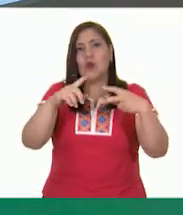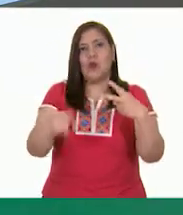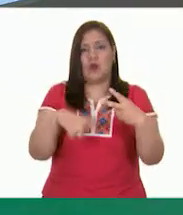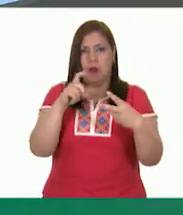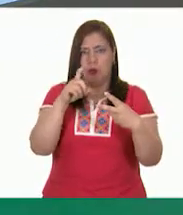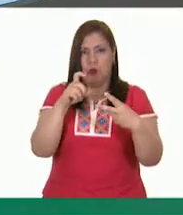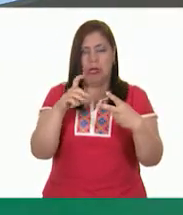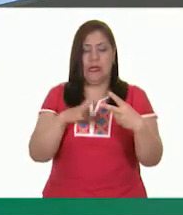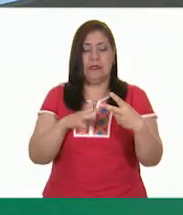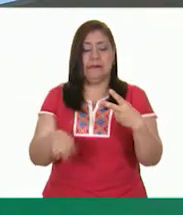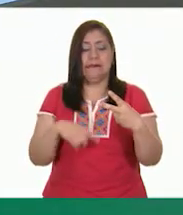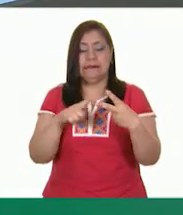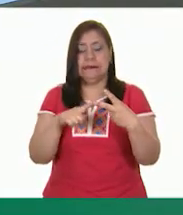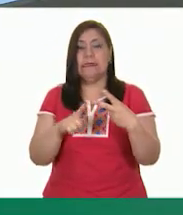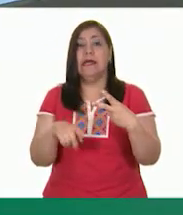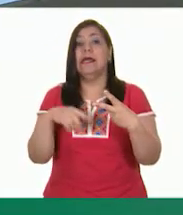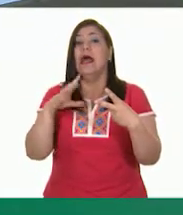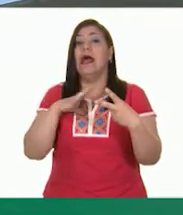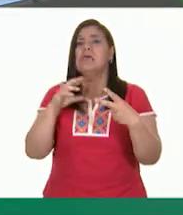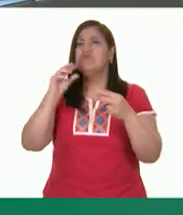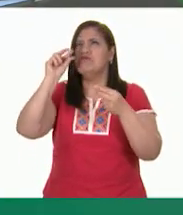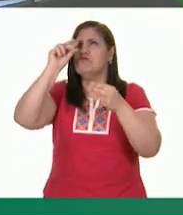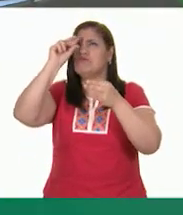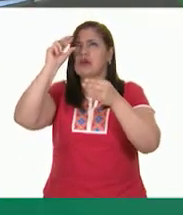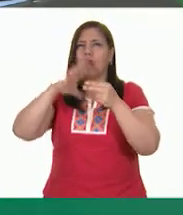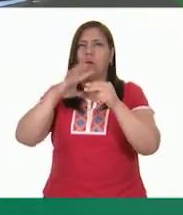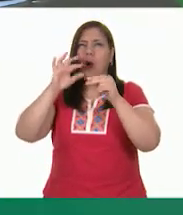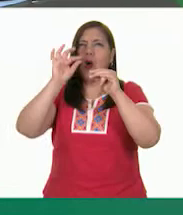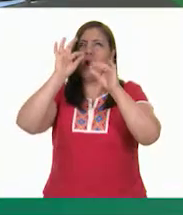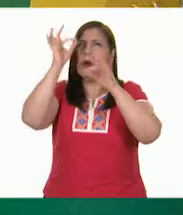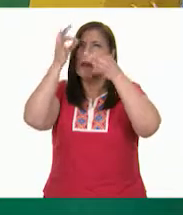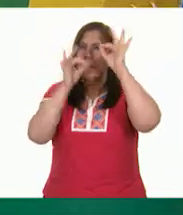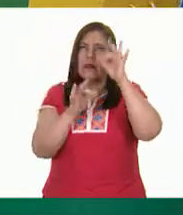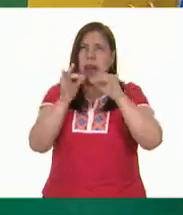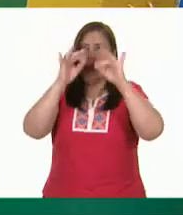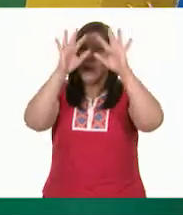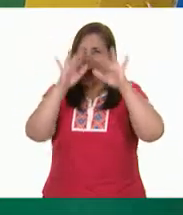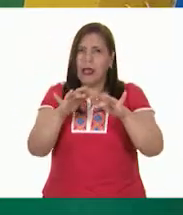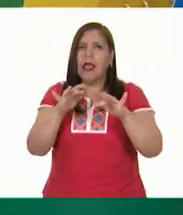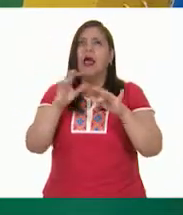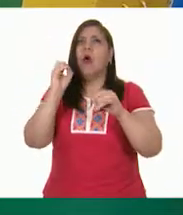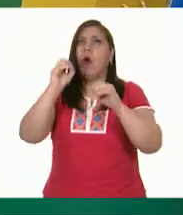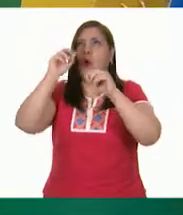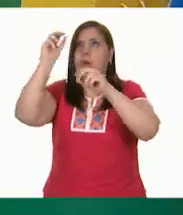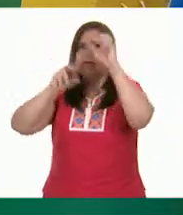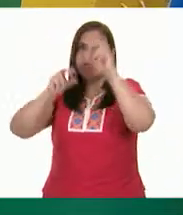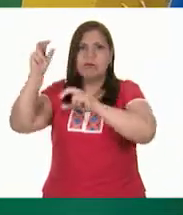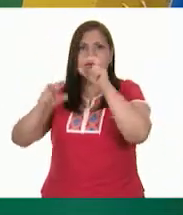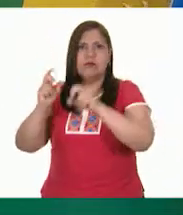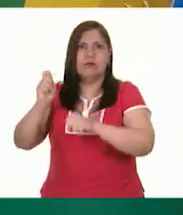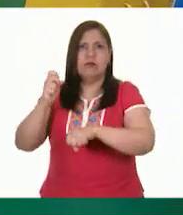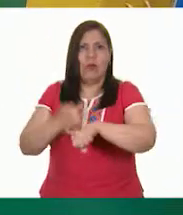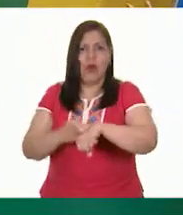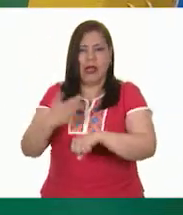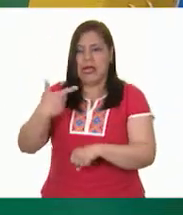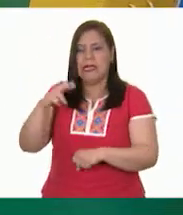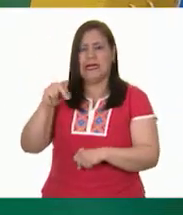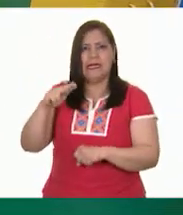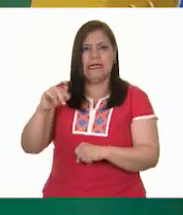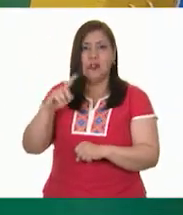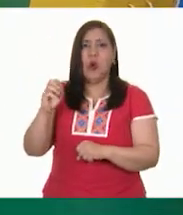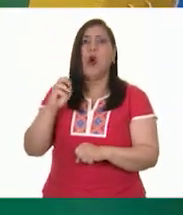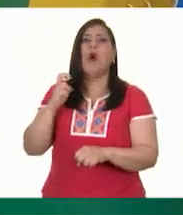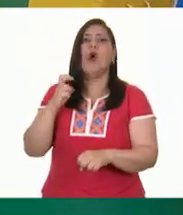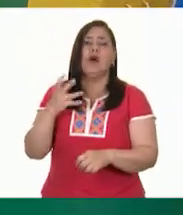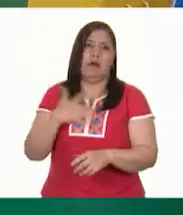Podemos ver que el granizo y los copos de nieve son sólidos. Exacto. Y a ver,